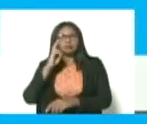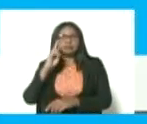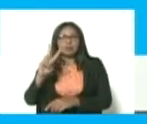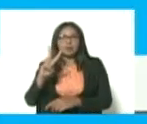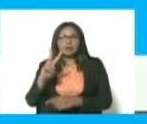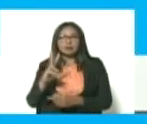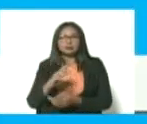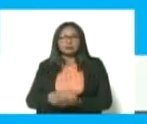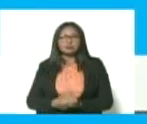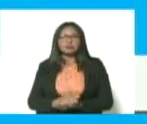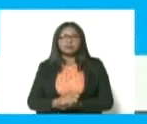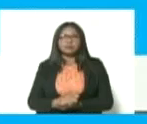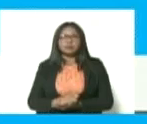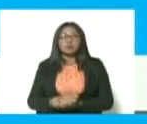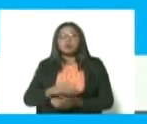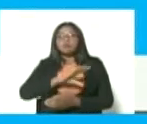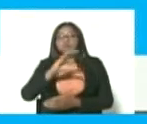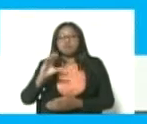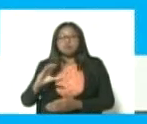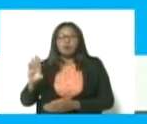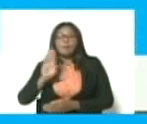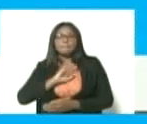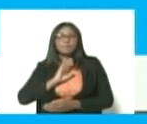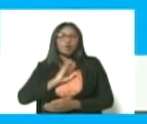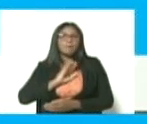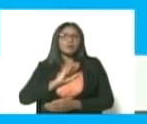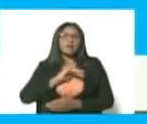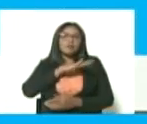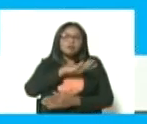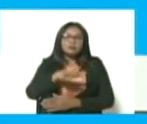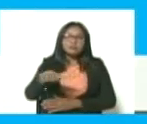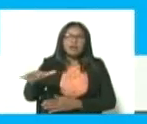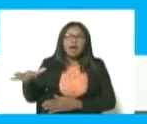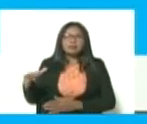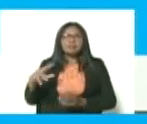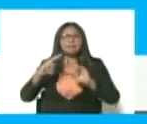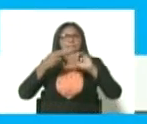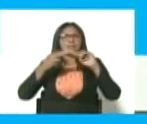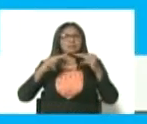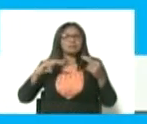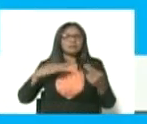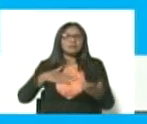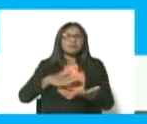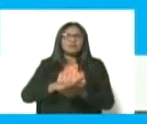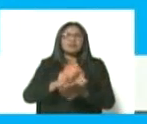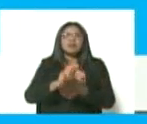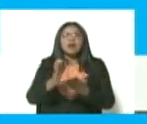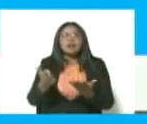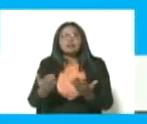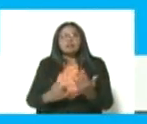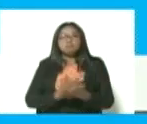atlántica, caribeña, andina, pacífica, Amazonas